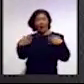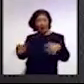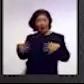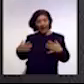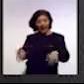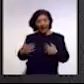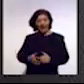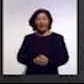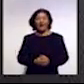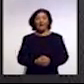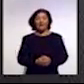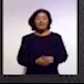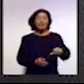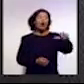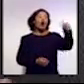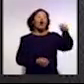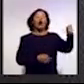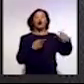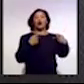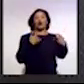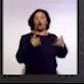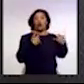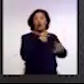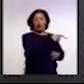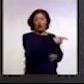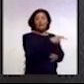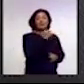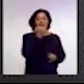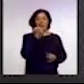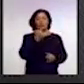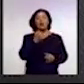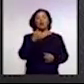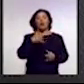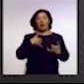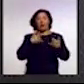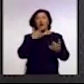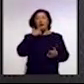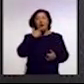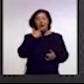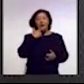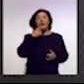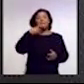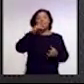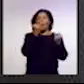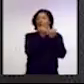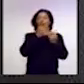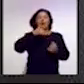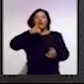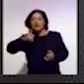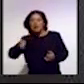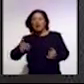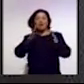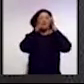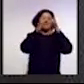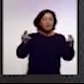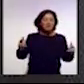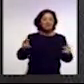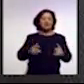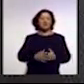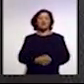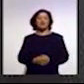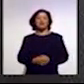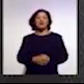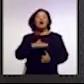postulante que no sólo habla inglés excelentemente sino también habla italiano habla francés habla